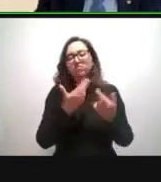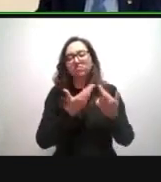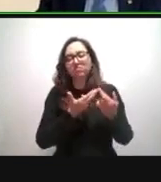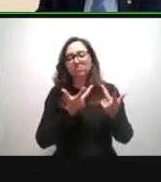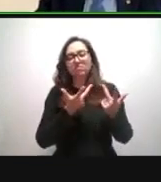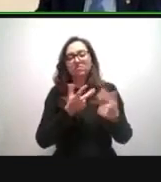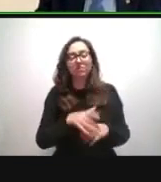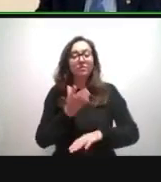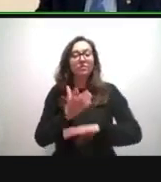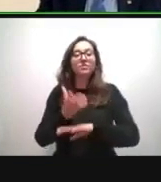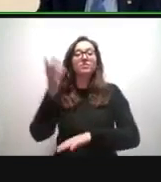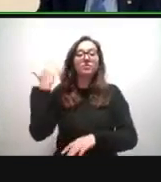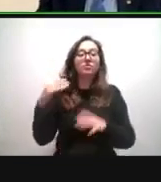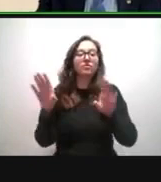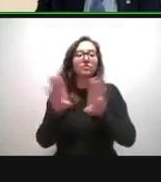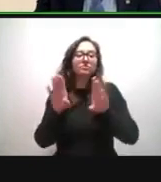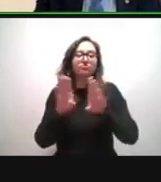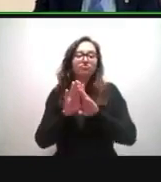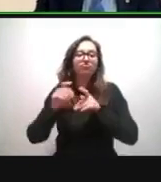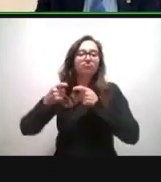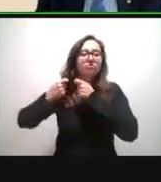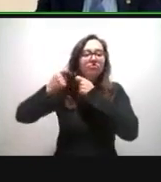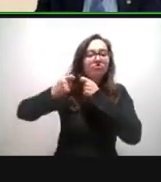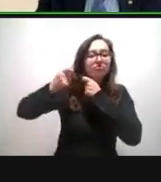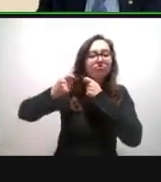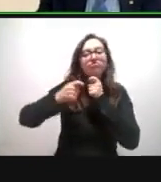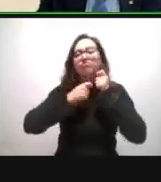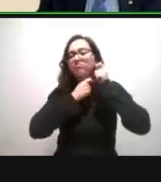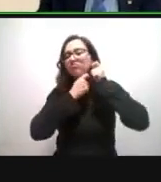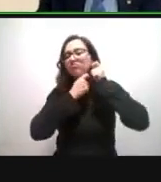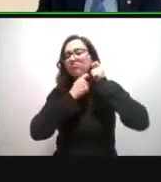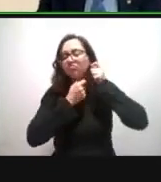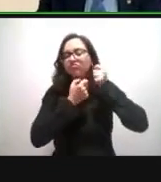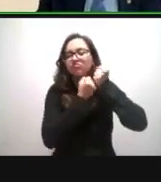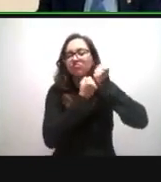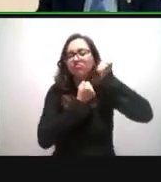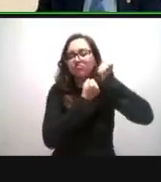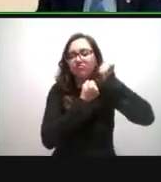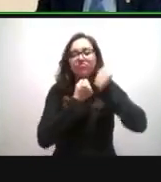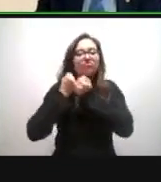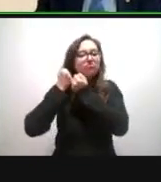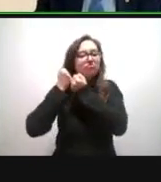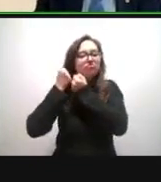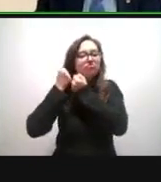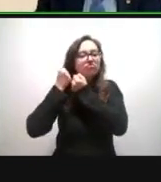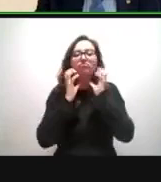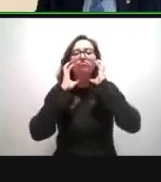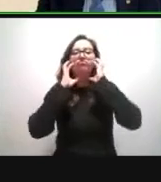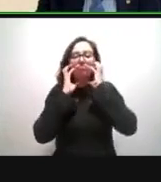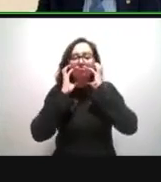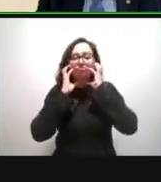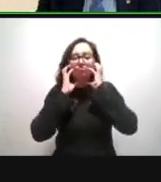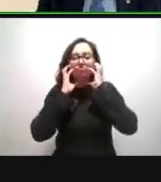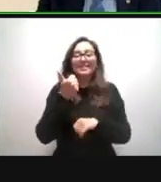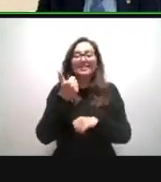fijación maxilomandibular, con ligas y alambres que fijaba la mandíbula durante mínimo de 6 semanas para lograr la